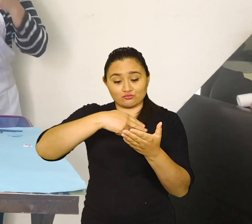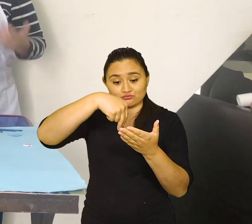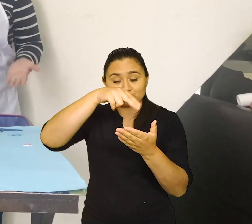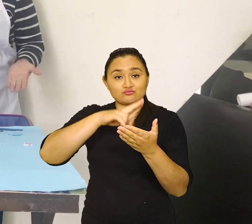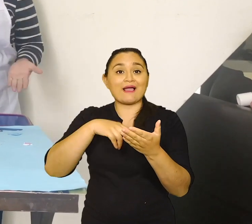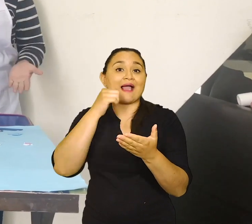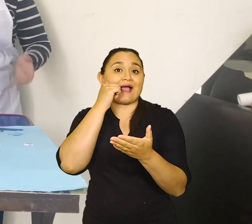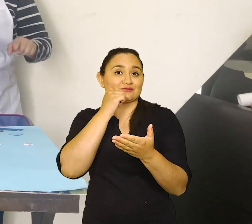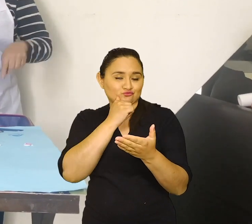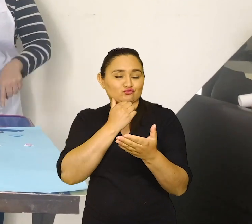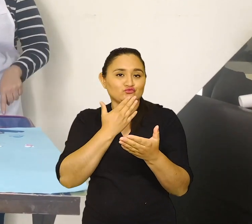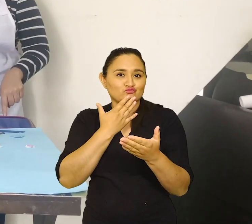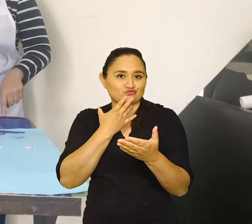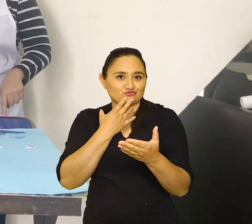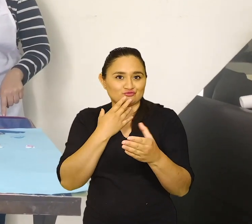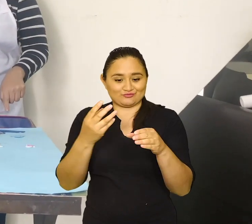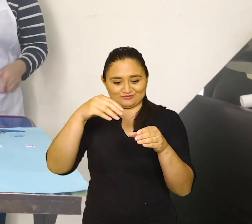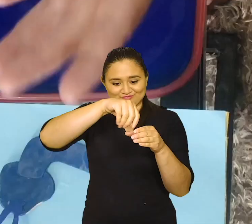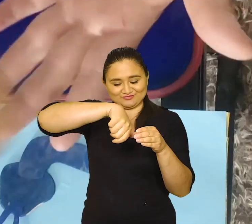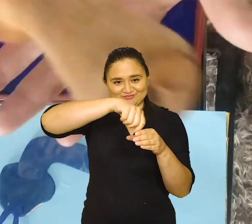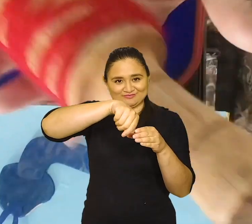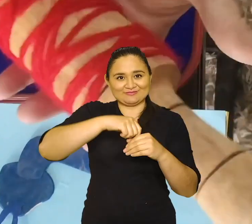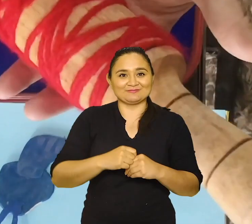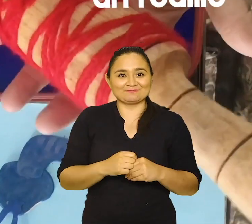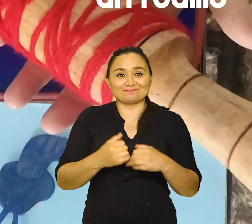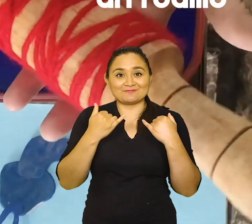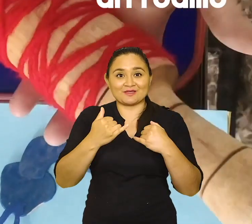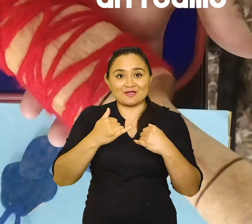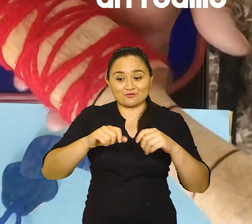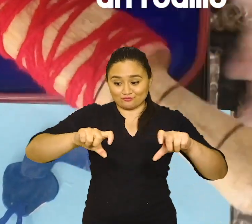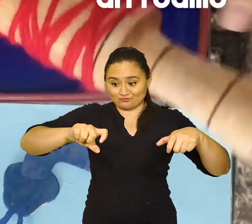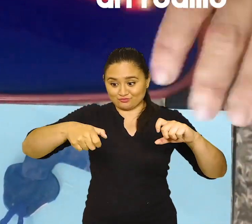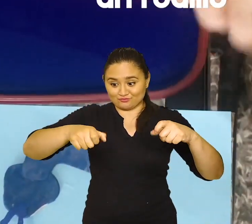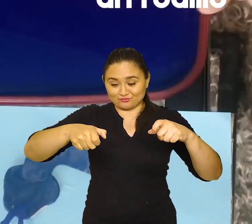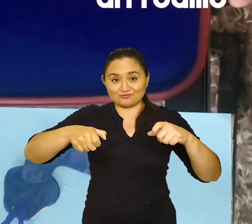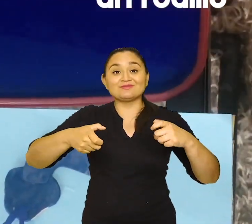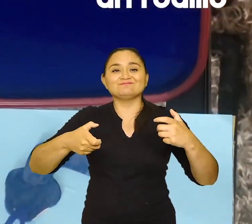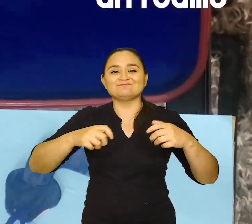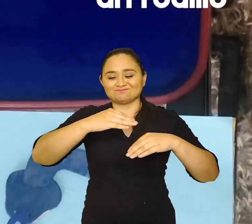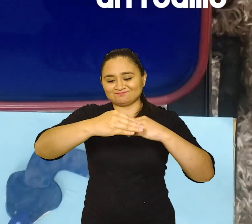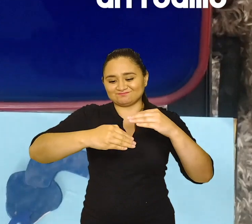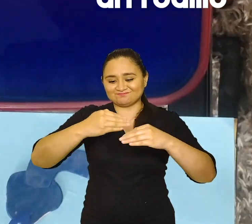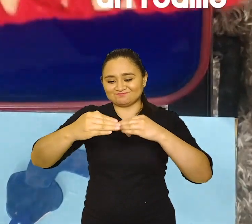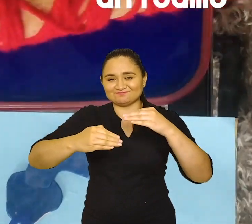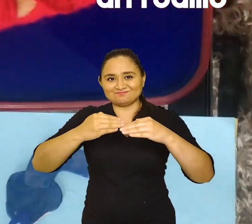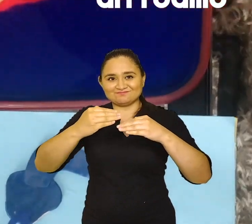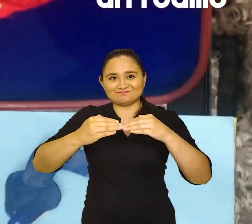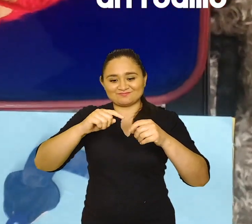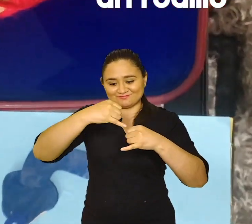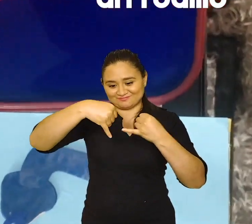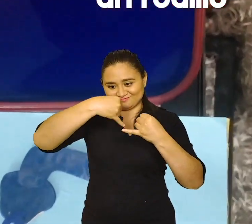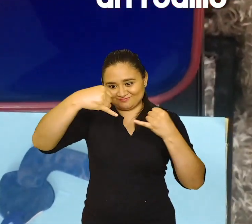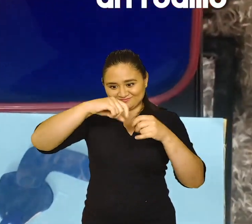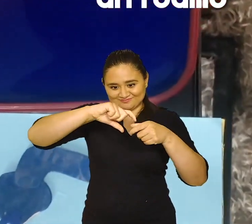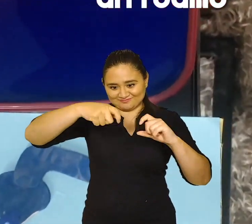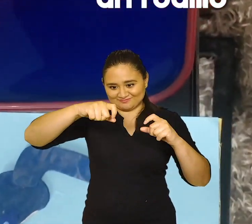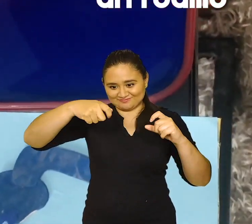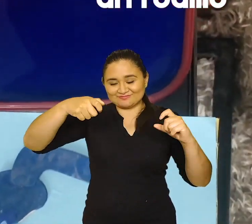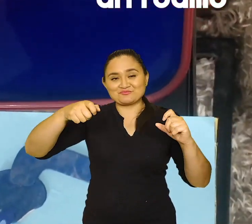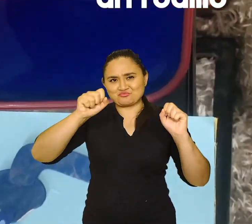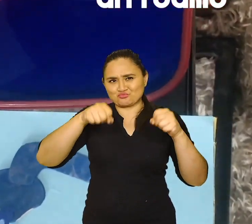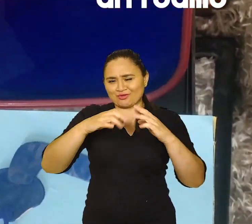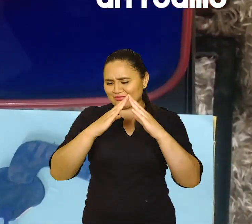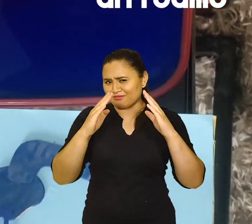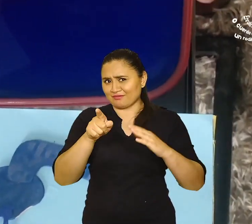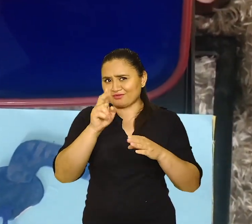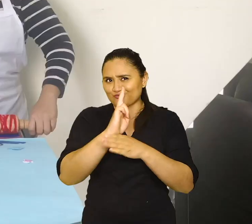azul y la colocaré en un recipiente. Utilizaré un rodillo donde enrollaré una lana o una cuerda que